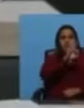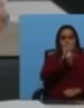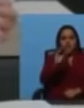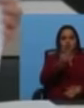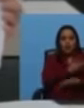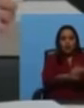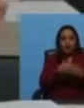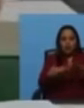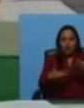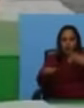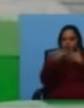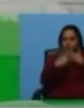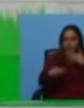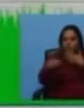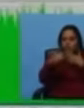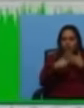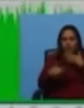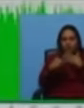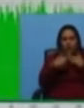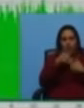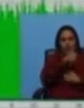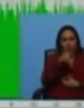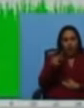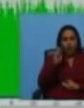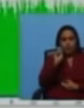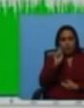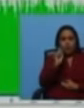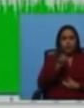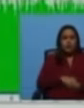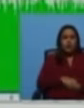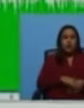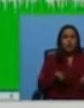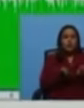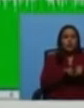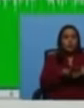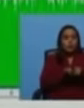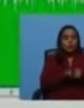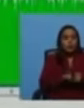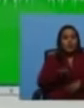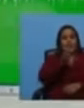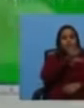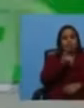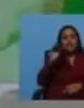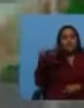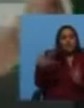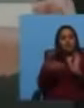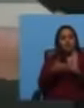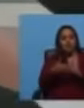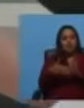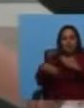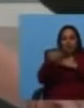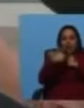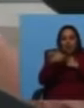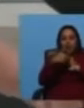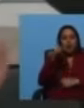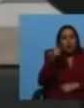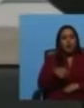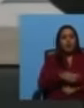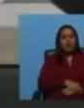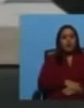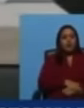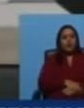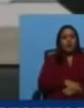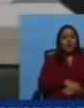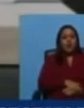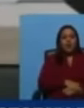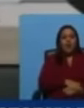ataques por minuto, es decir, 500 mil ataques por segundo. Amenazas de muerte a